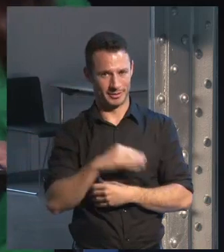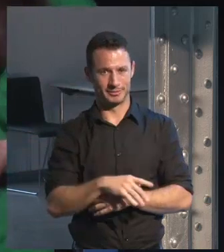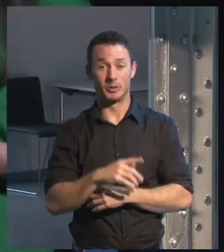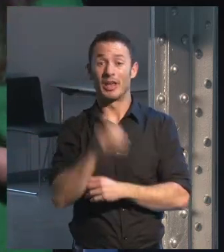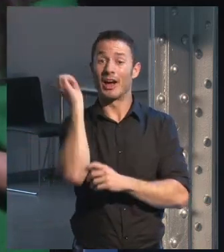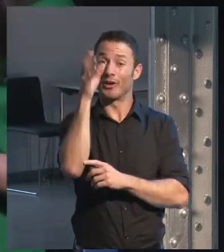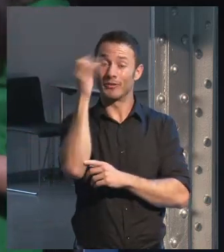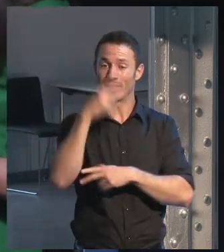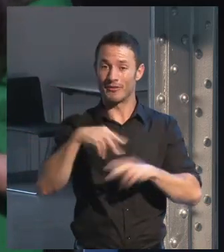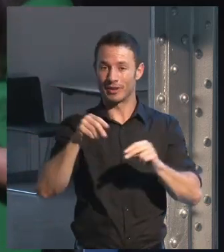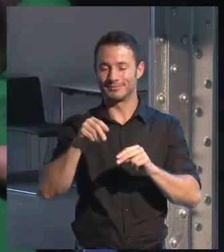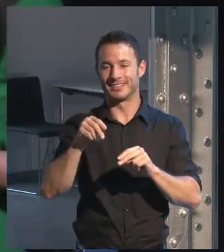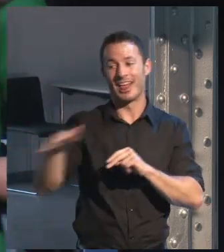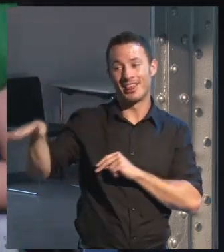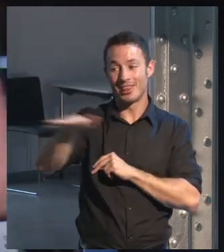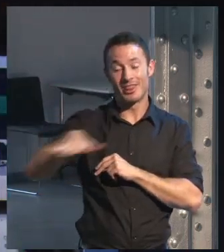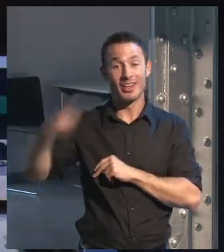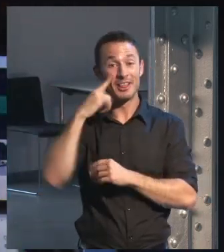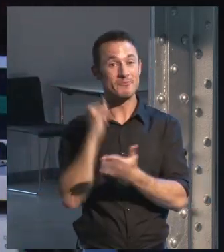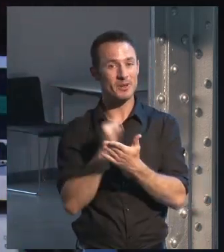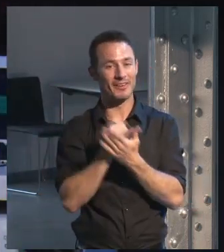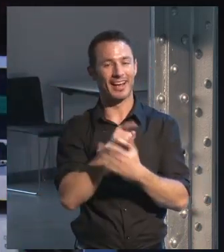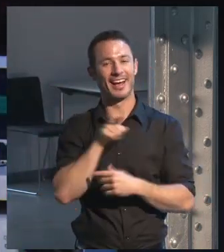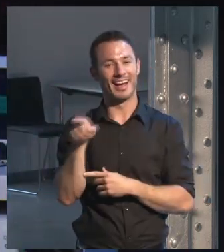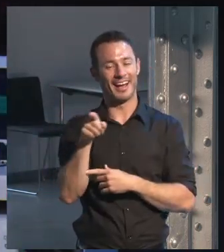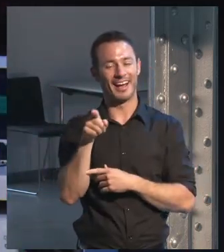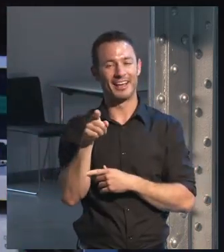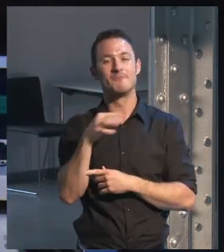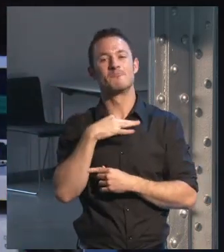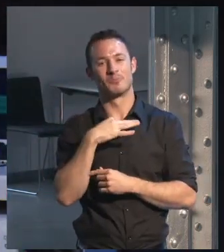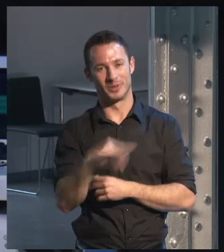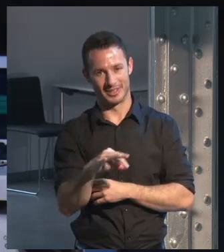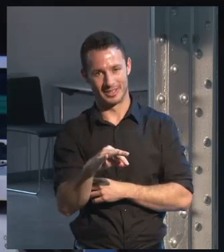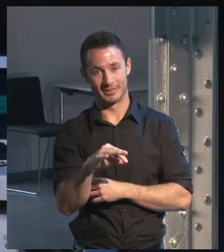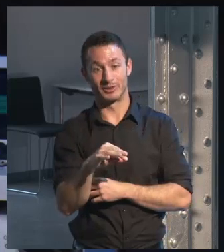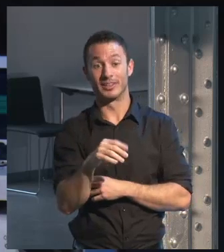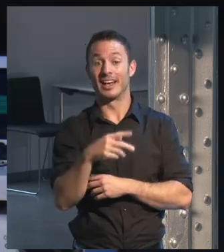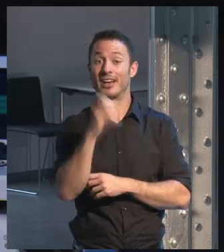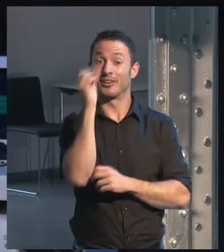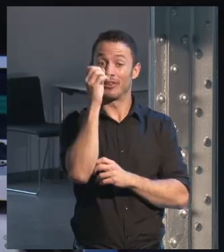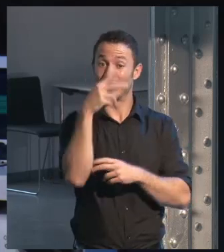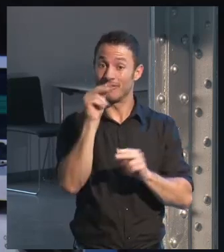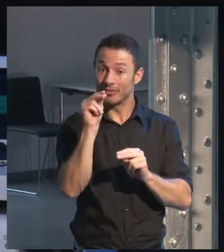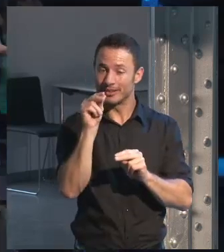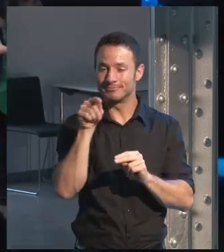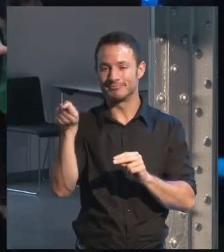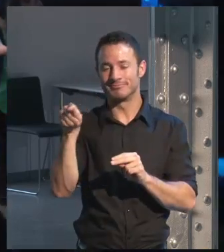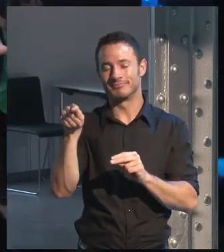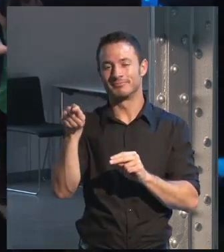las ponencias en la zona experimental que hemos creado y que la abriremos una vez que empiece el cóctel.